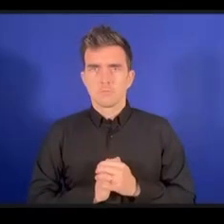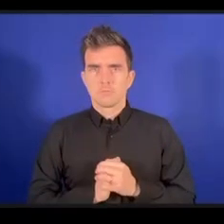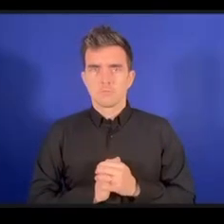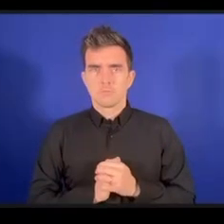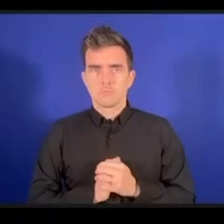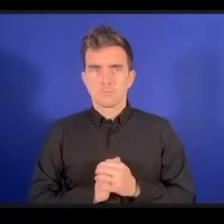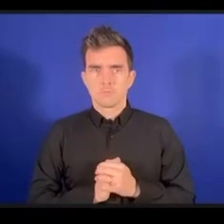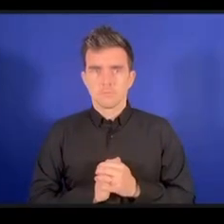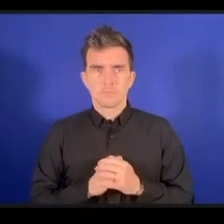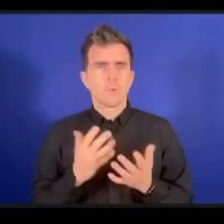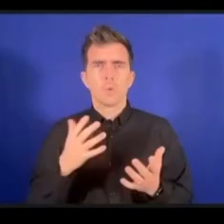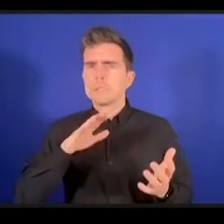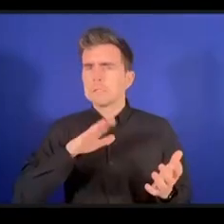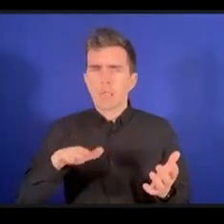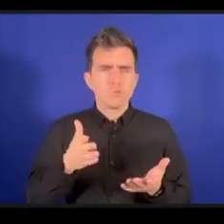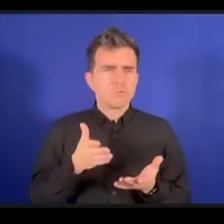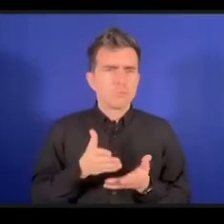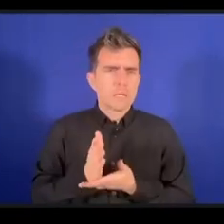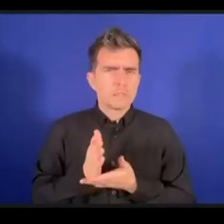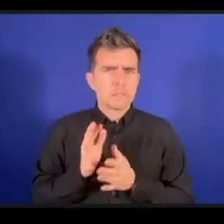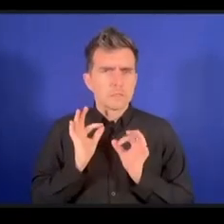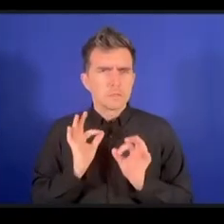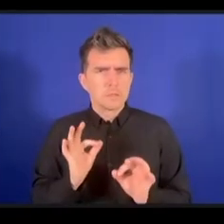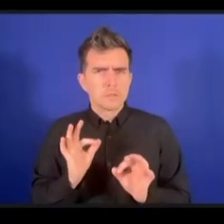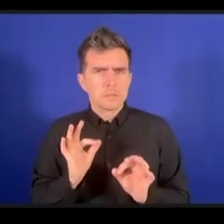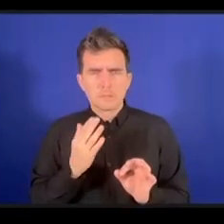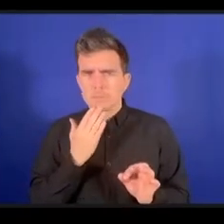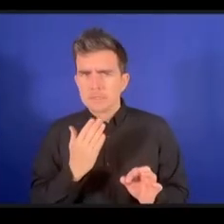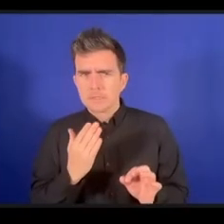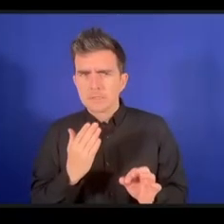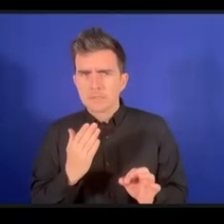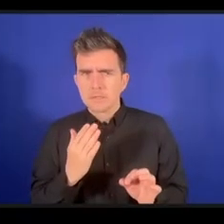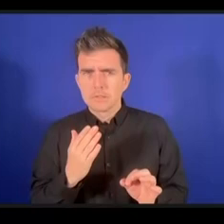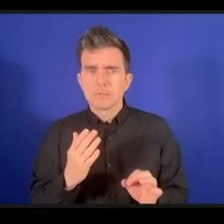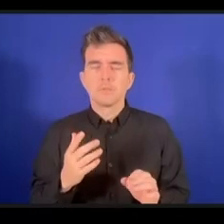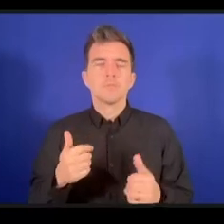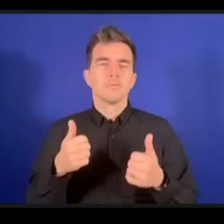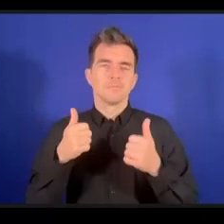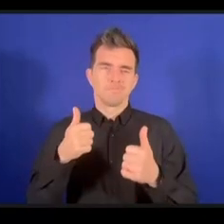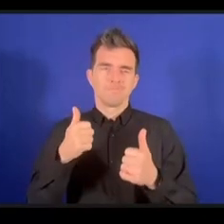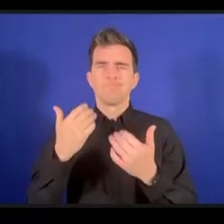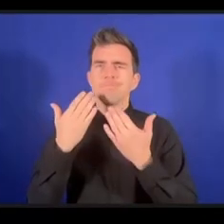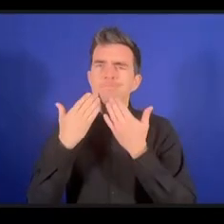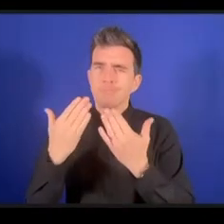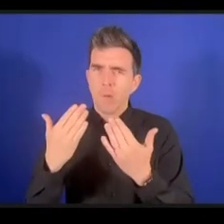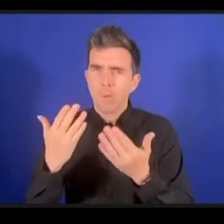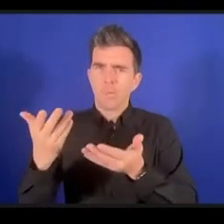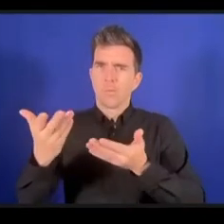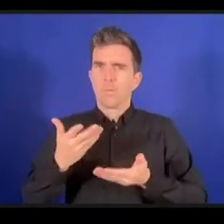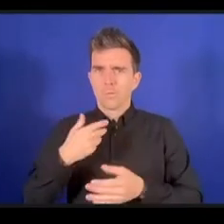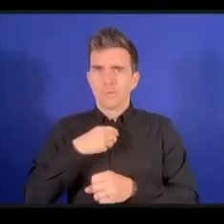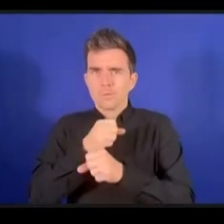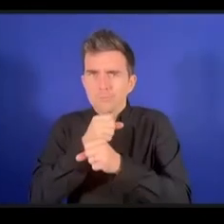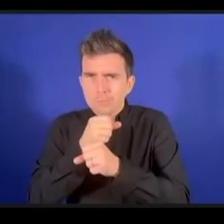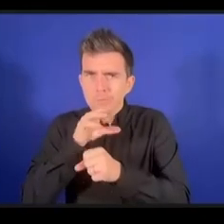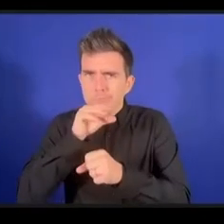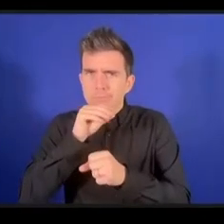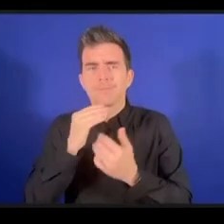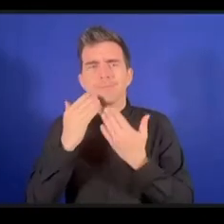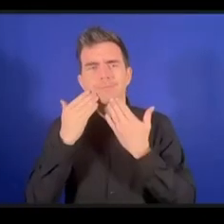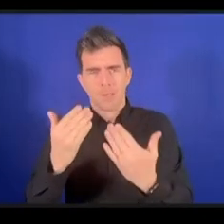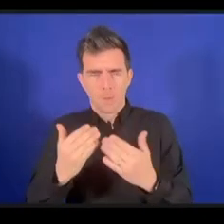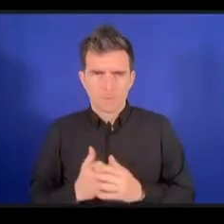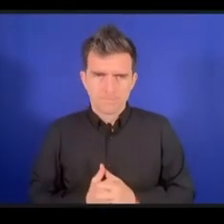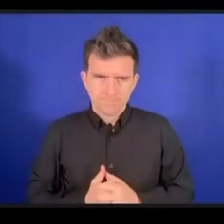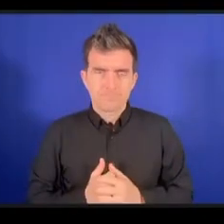más concretos Sí muchas gracias por darme la palabra gracias por hablar en nombre de los jóvenes me